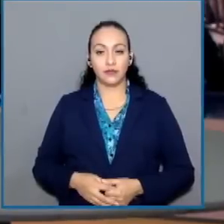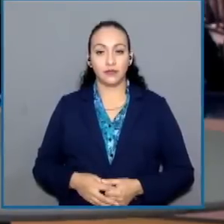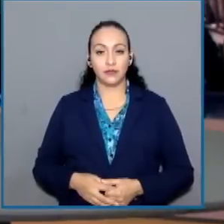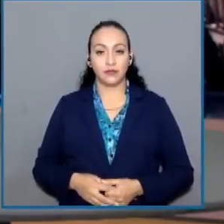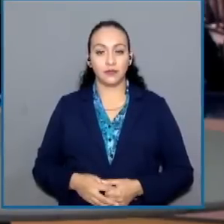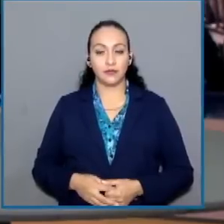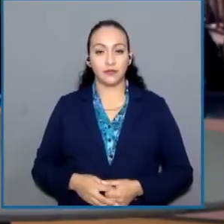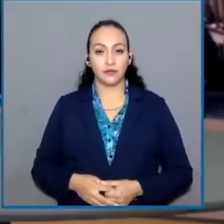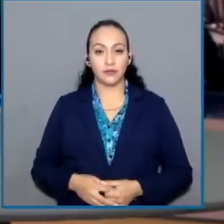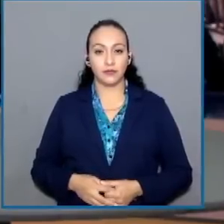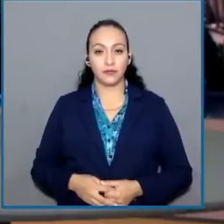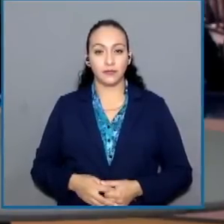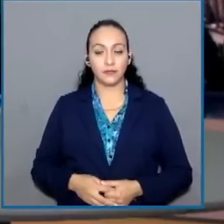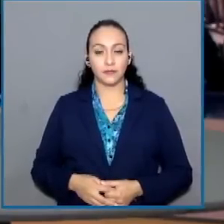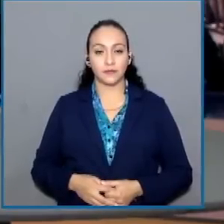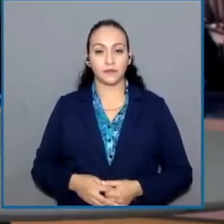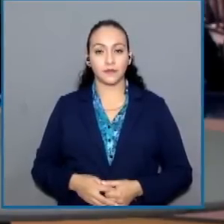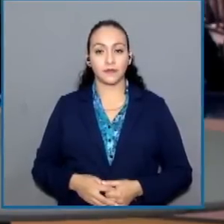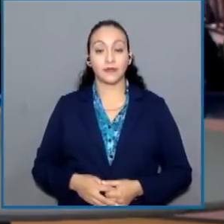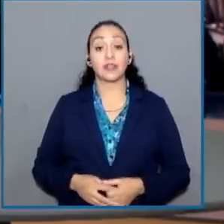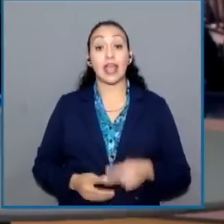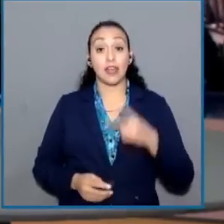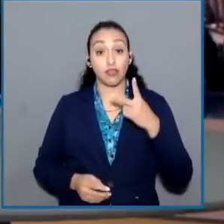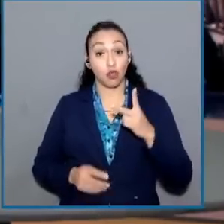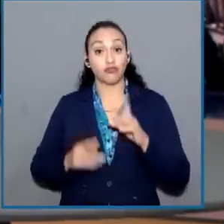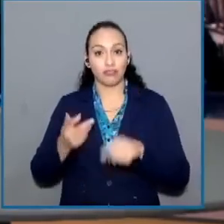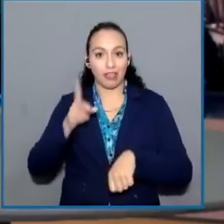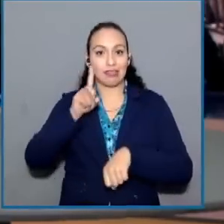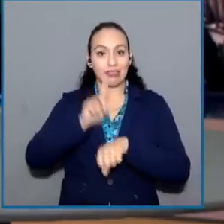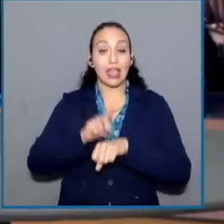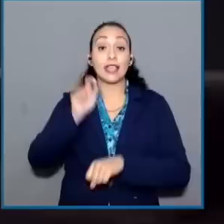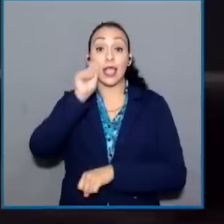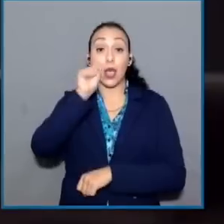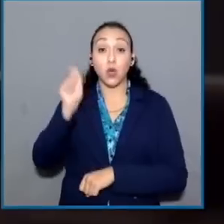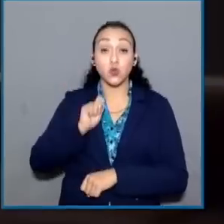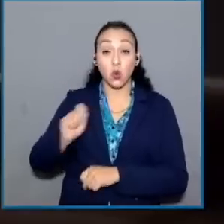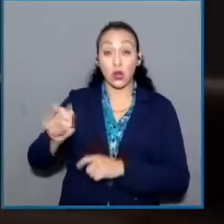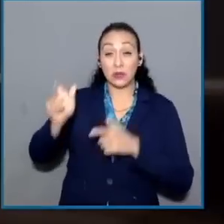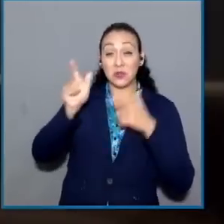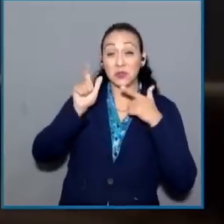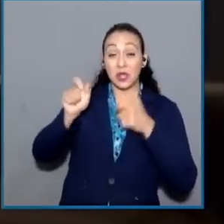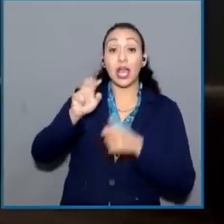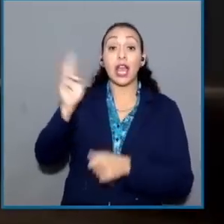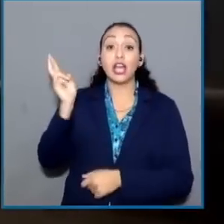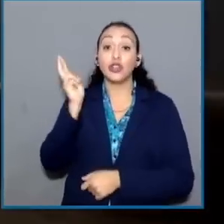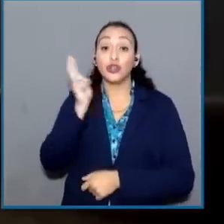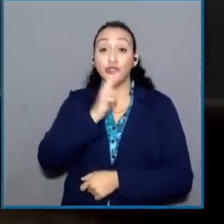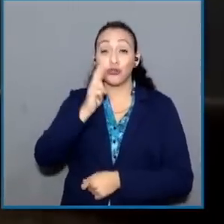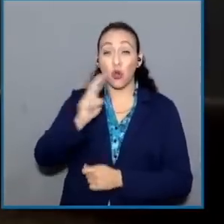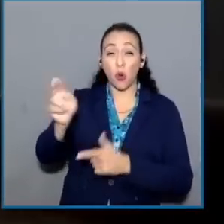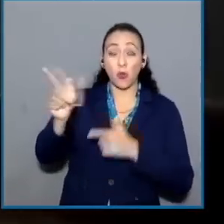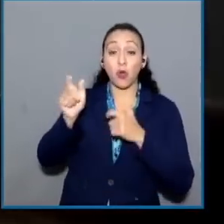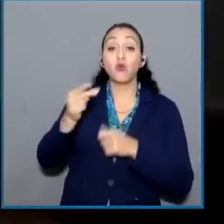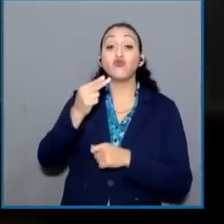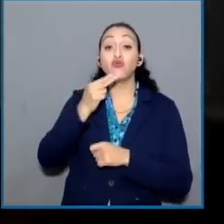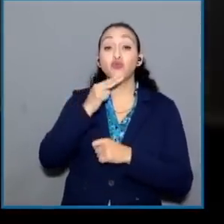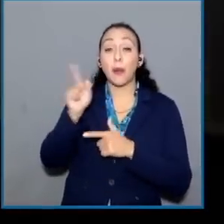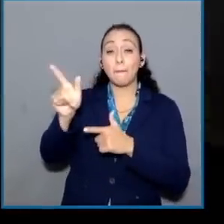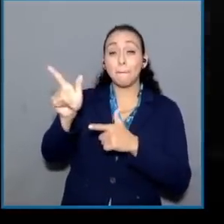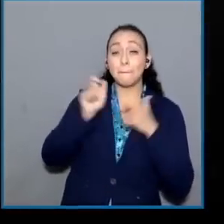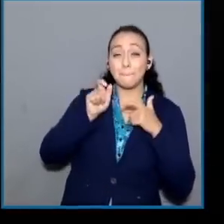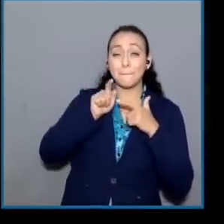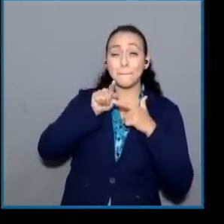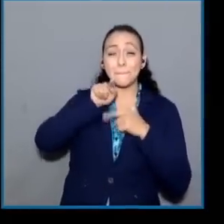Y por segundo día consecutivo, Ucrania bombardeó territorio ruso. Ahora utilizó misiles de largo alcance suministrados por